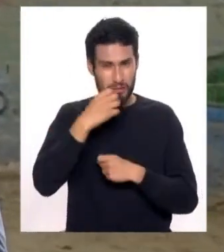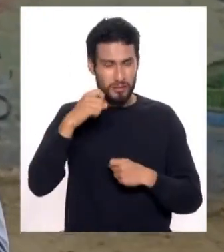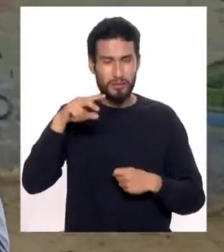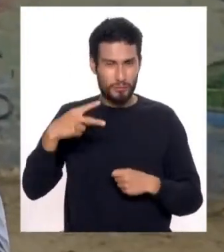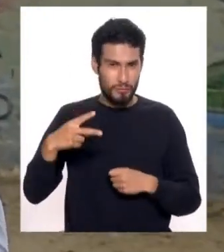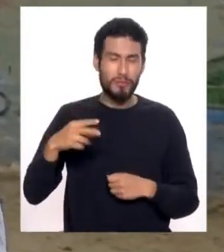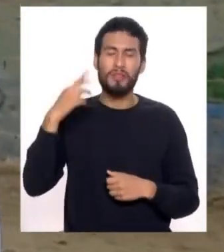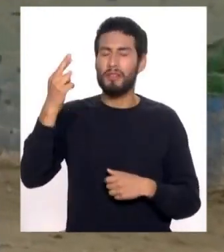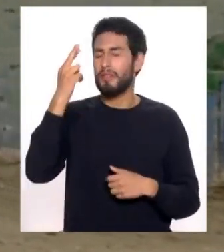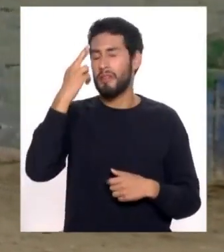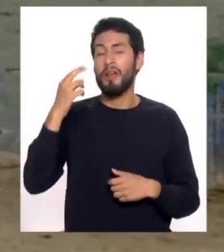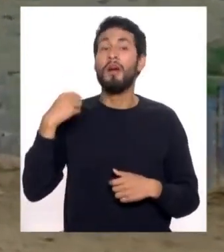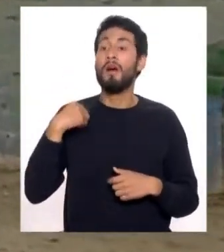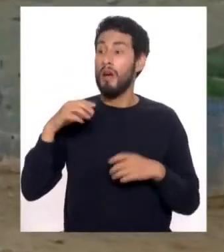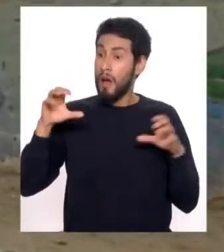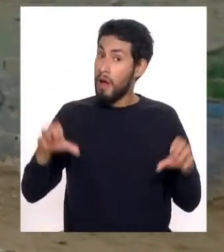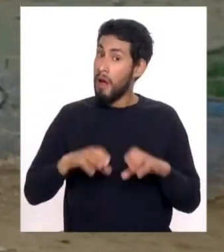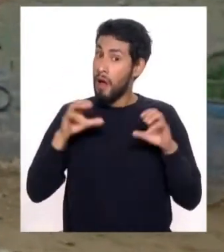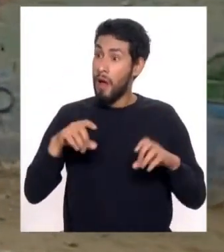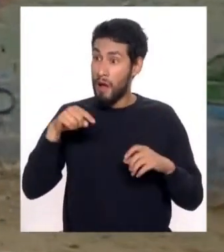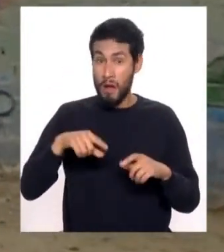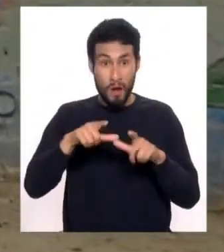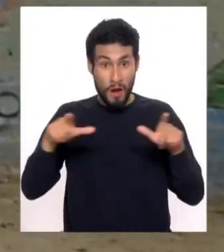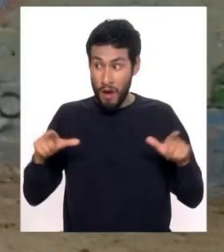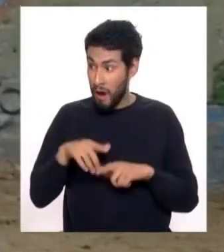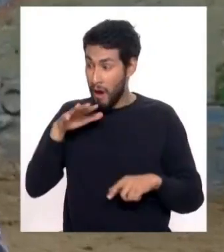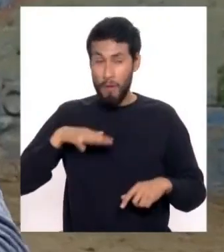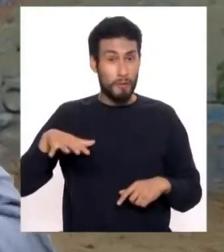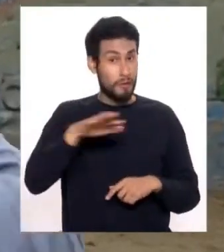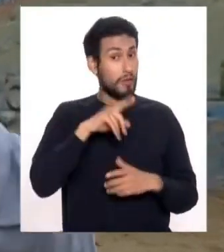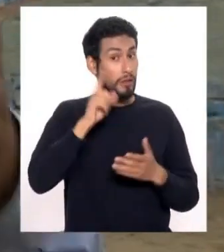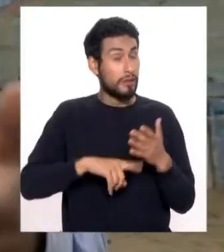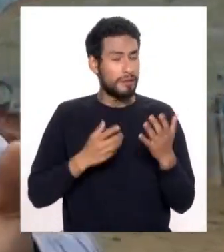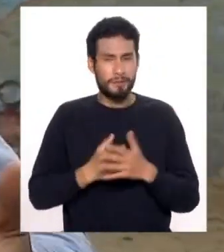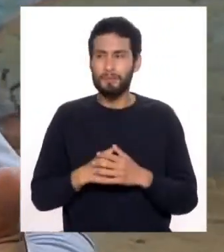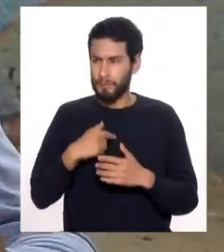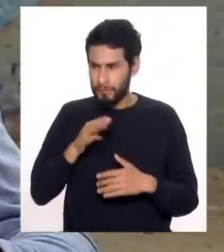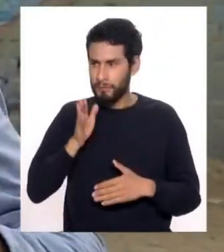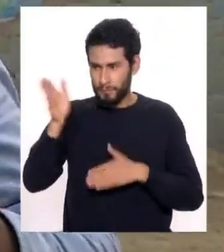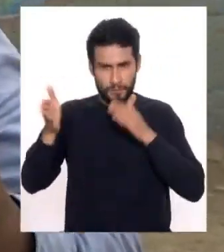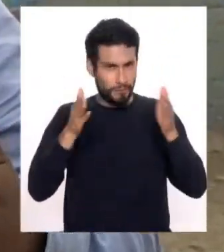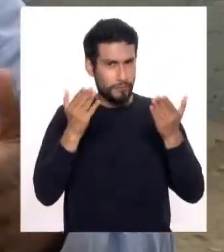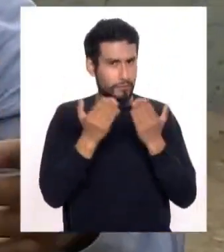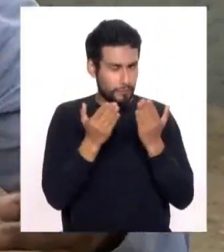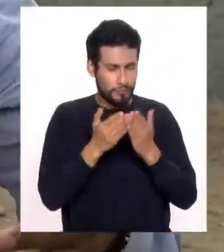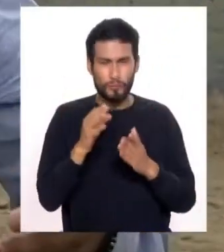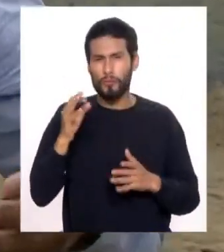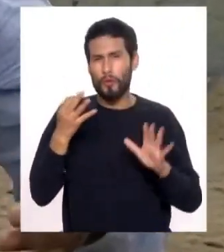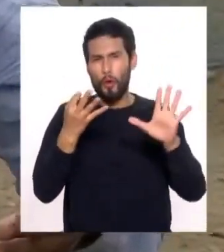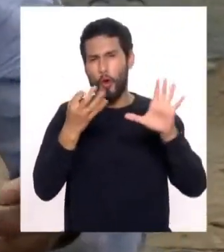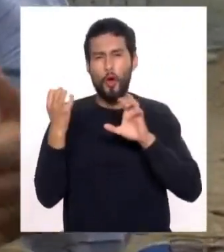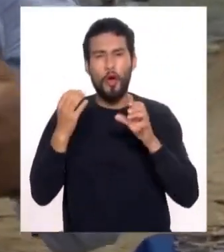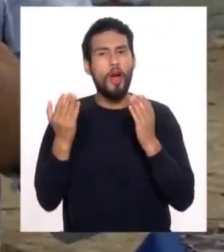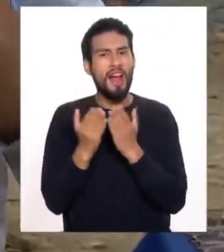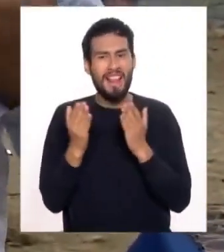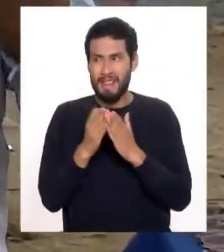que, aparte de las acciones que tenemos nosotros en estas ubicaciones, las hacemos también en los colegios. Son más de 800 colegios que tenemos y acercamos